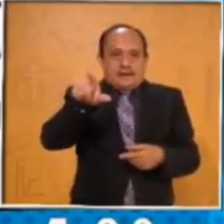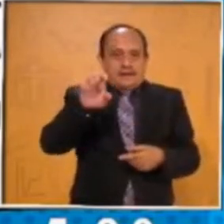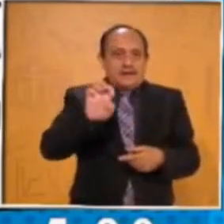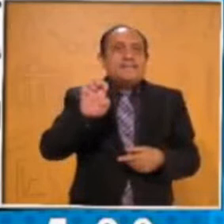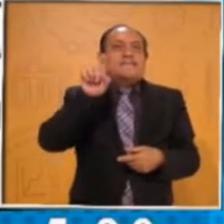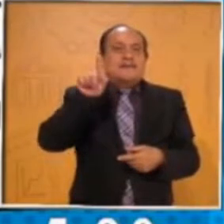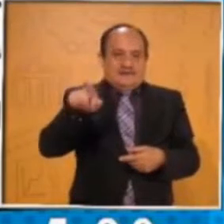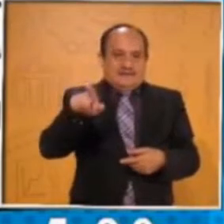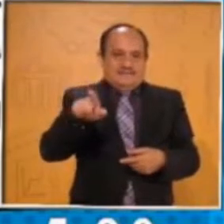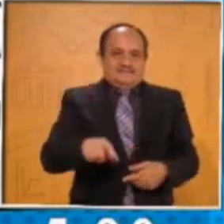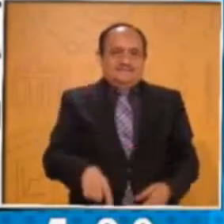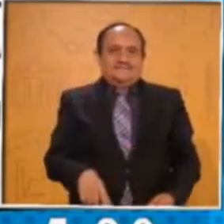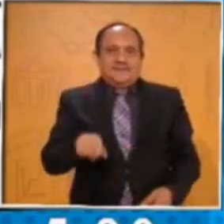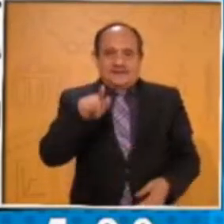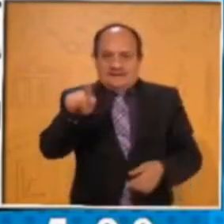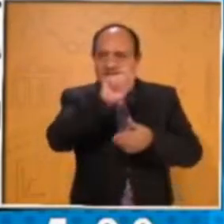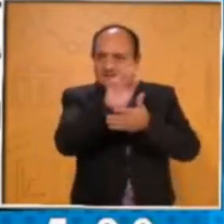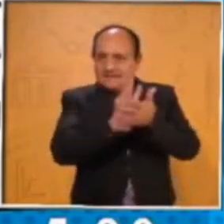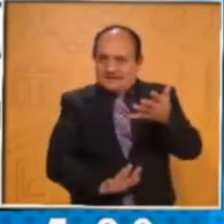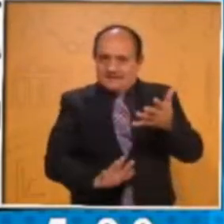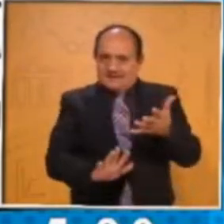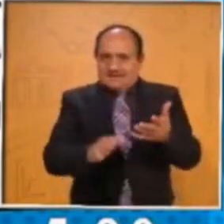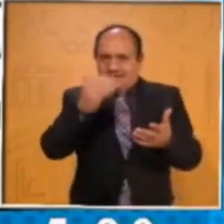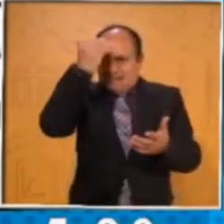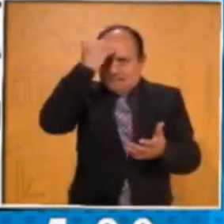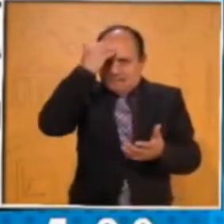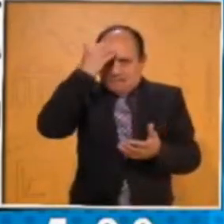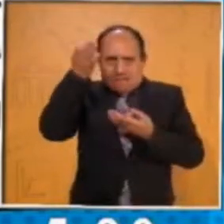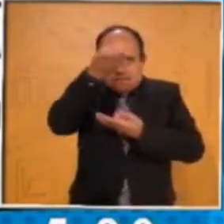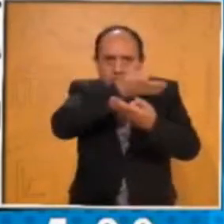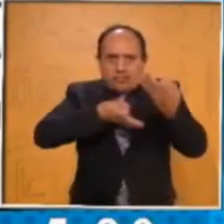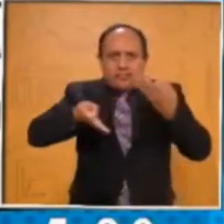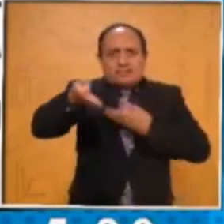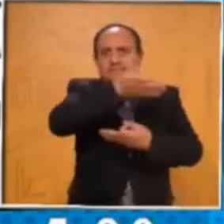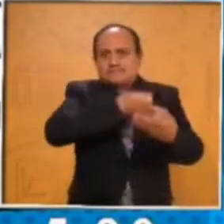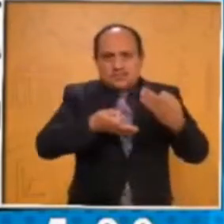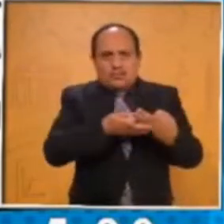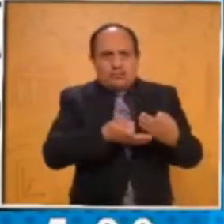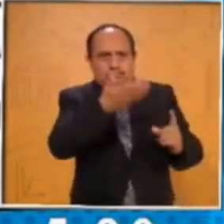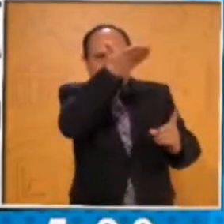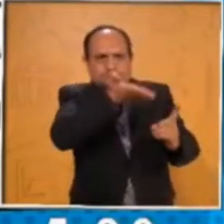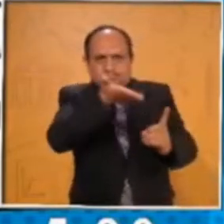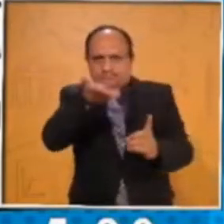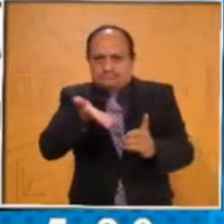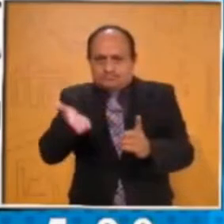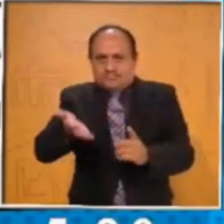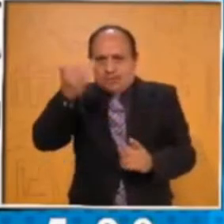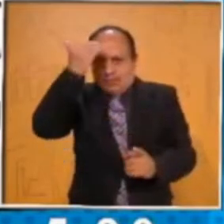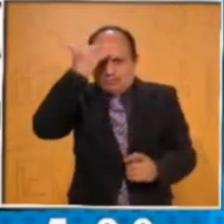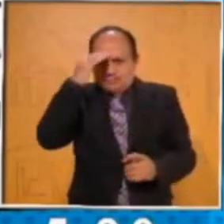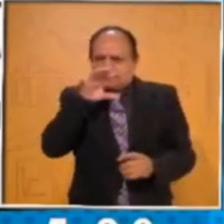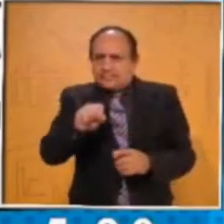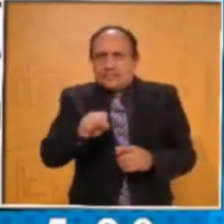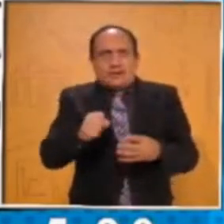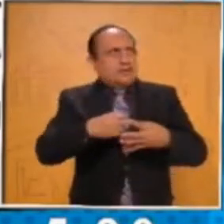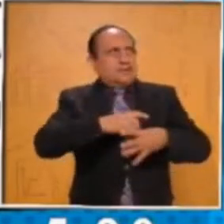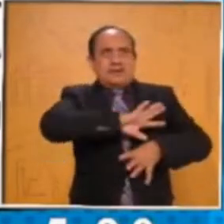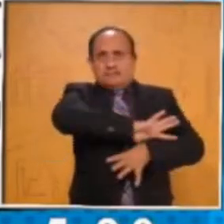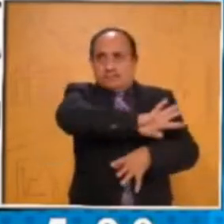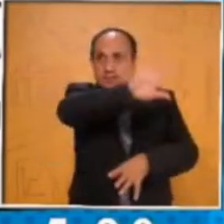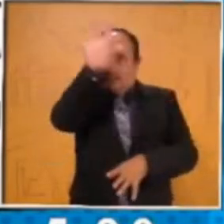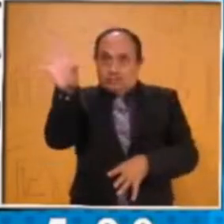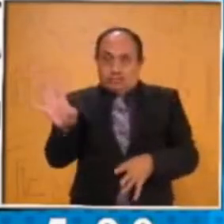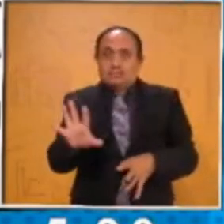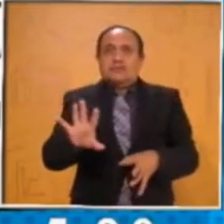omnisciente, porque es el narrador que conoce todo de todos los personajes y de todos los paisajes de nuestra